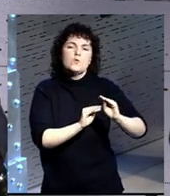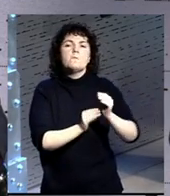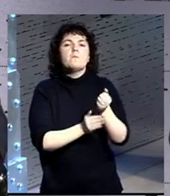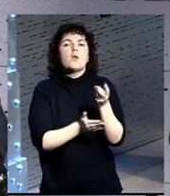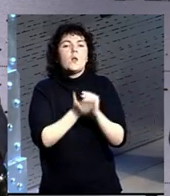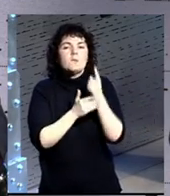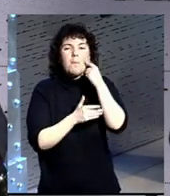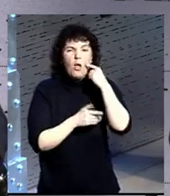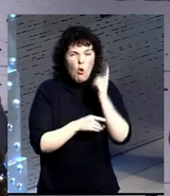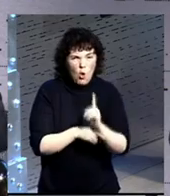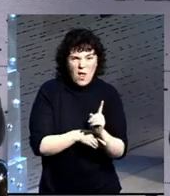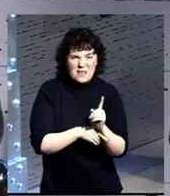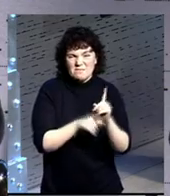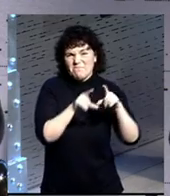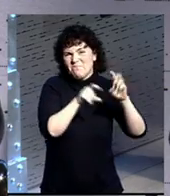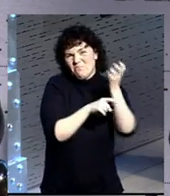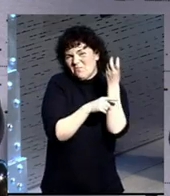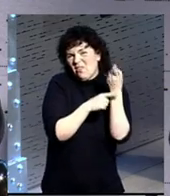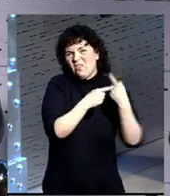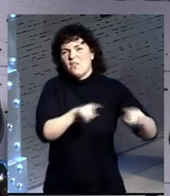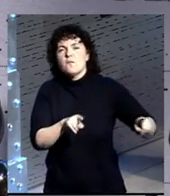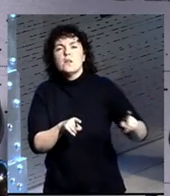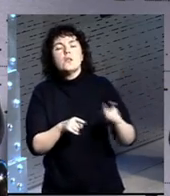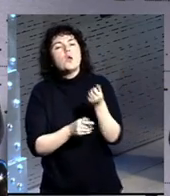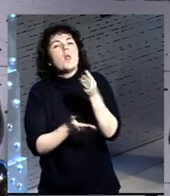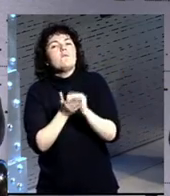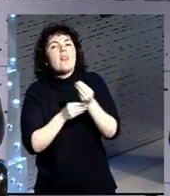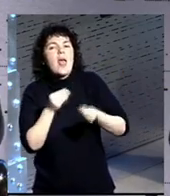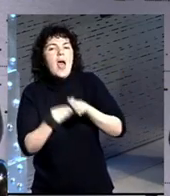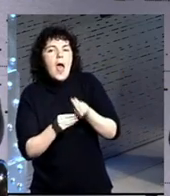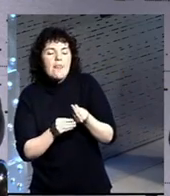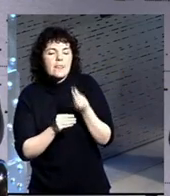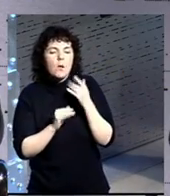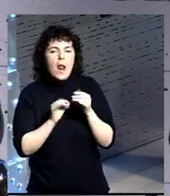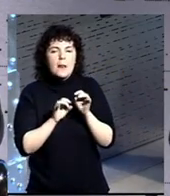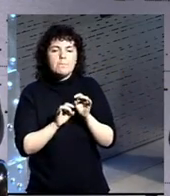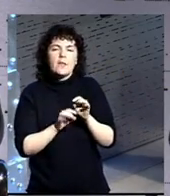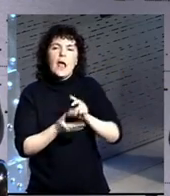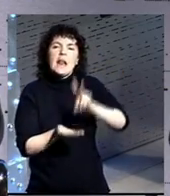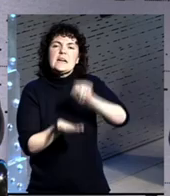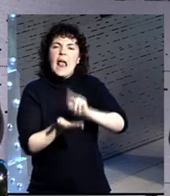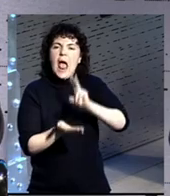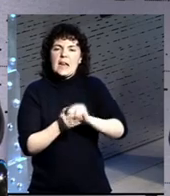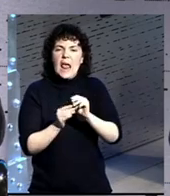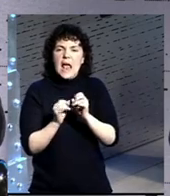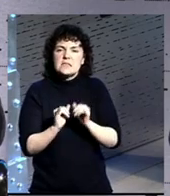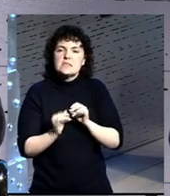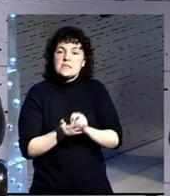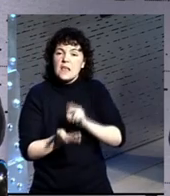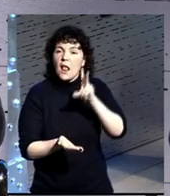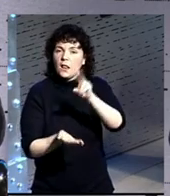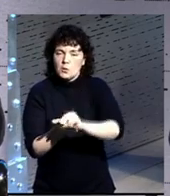a bancos, lo que sí que están haciendo es un cierto, yo a veces le llamo leapfrog, salto de la rana, ¿no? Tecnológico, en el